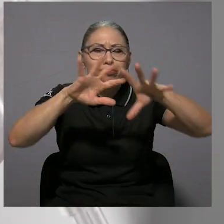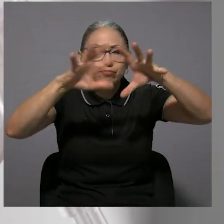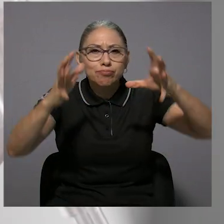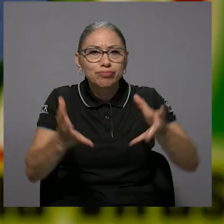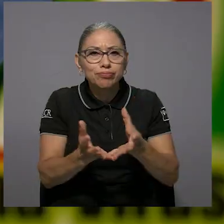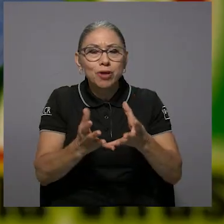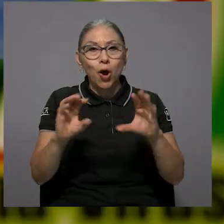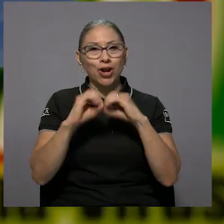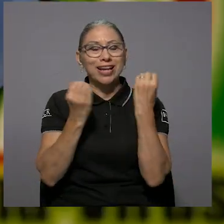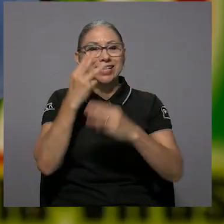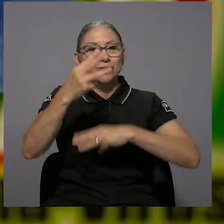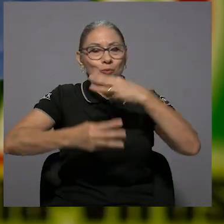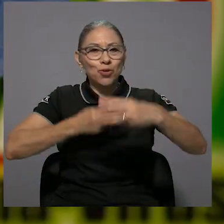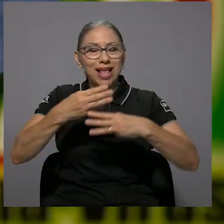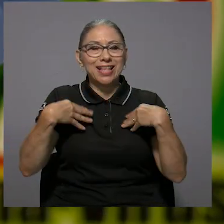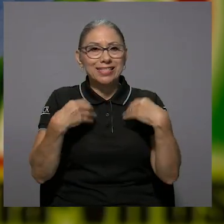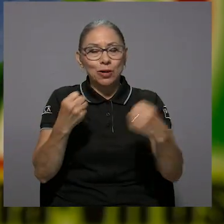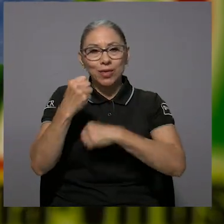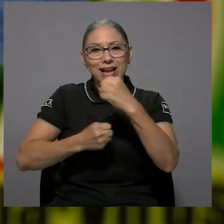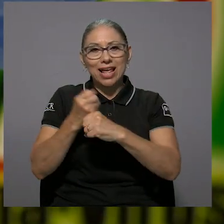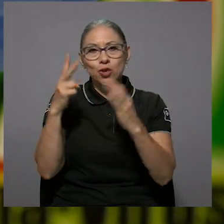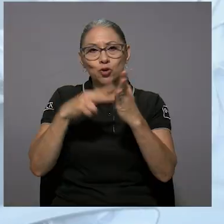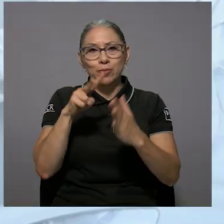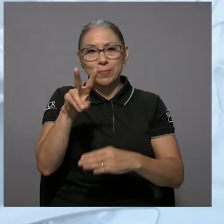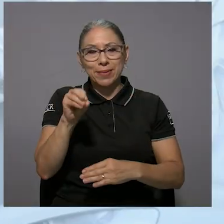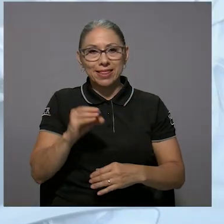de la Salud en el 2020.